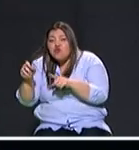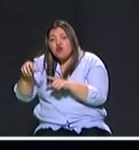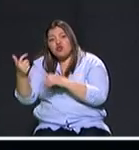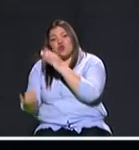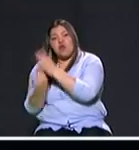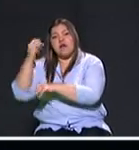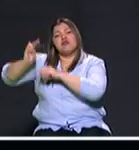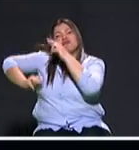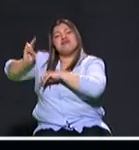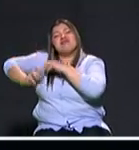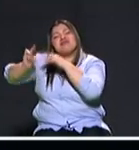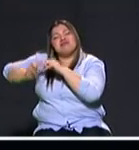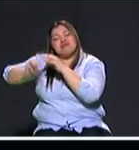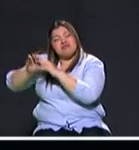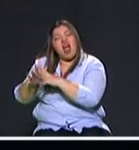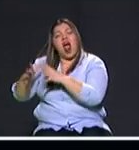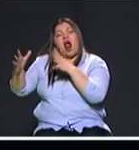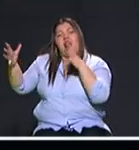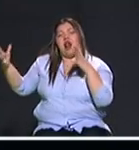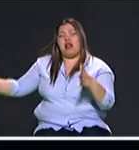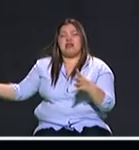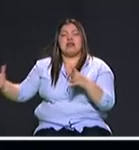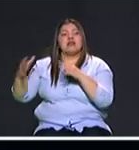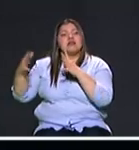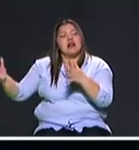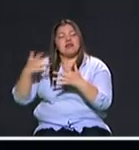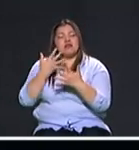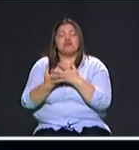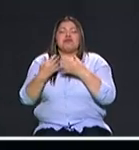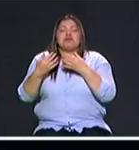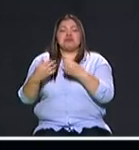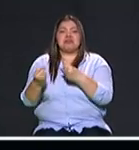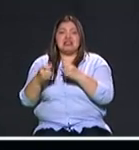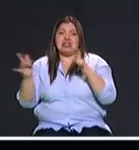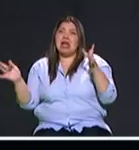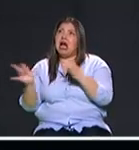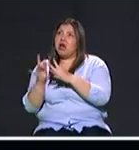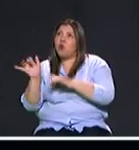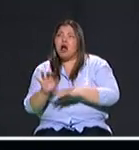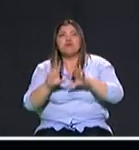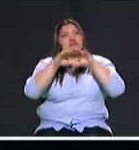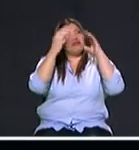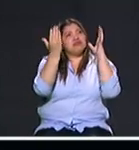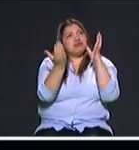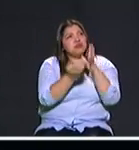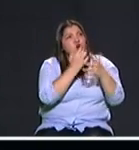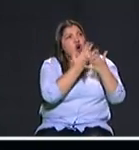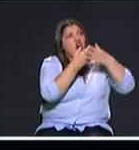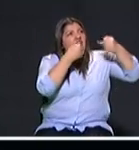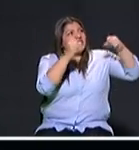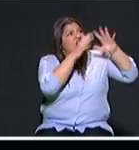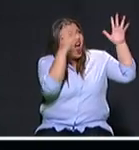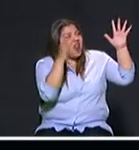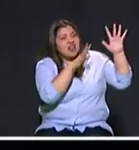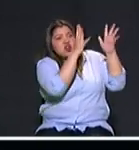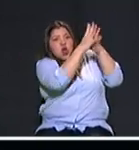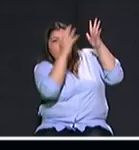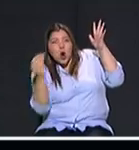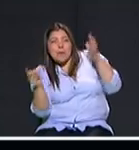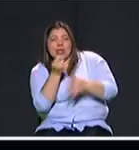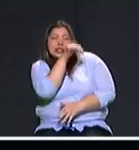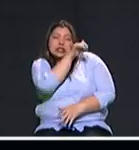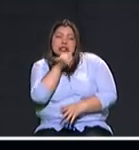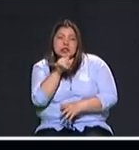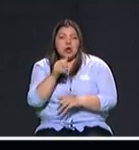público-privada que es cómo funciona en el tema de las cárceles en el mundo y creo que los próximamente se va a iniciar ese